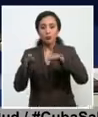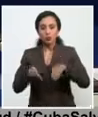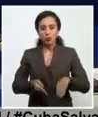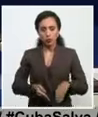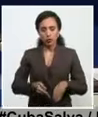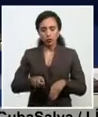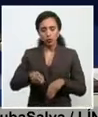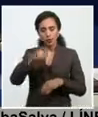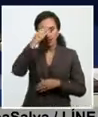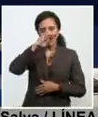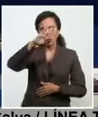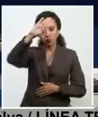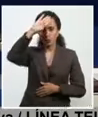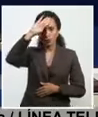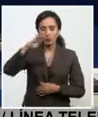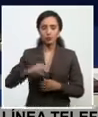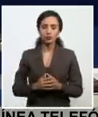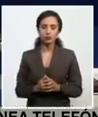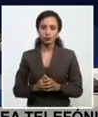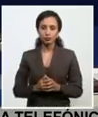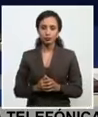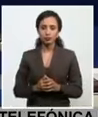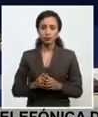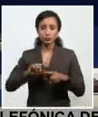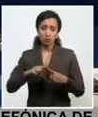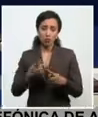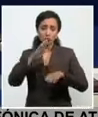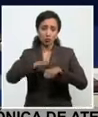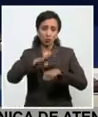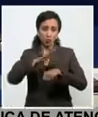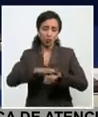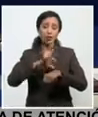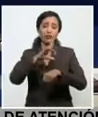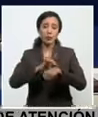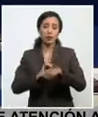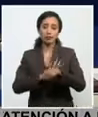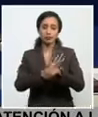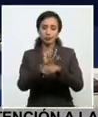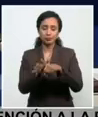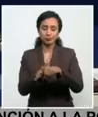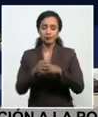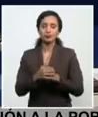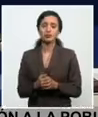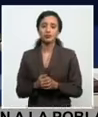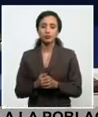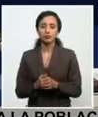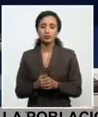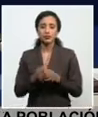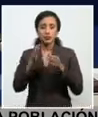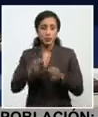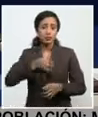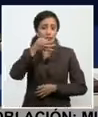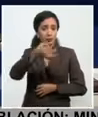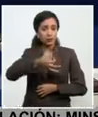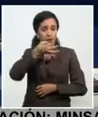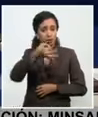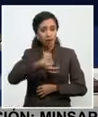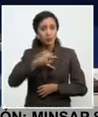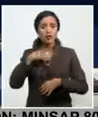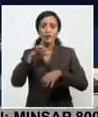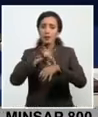país como consecuencia de esta enfermedad, que siempre decimos que es una enfermedad que tiene